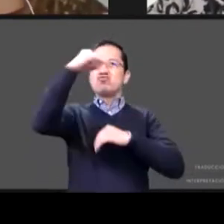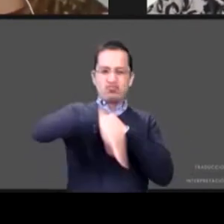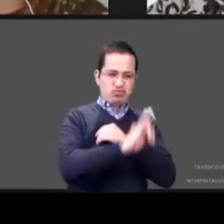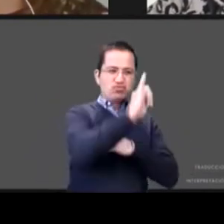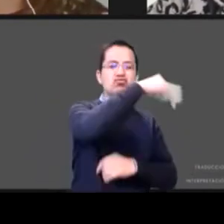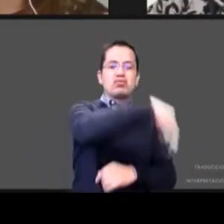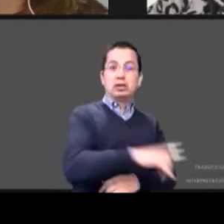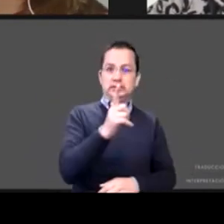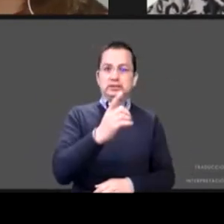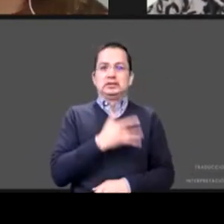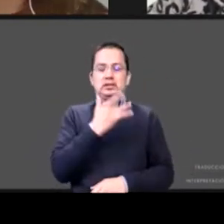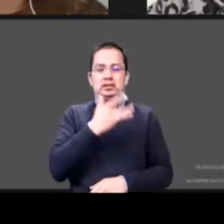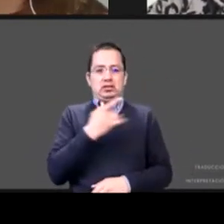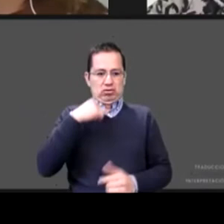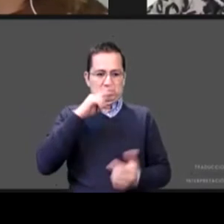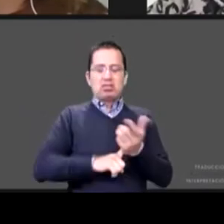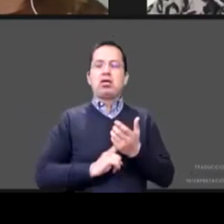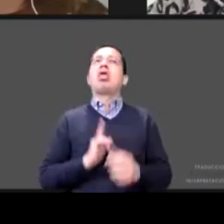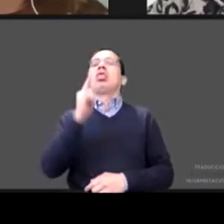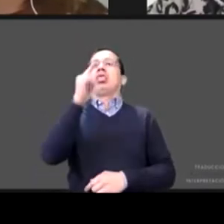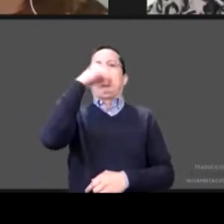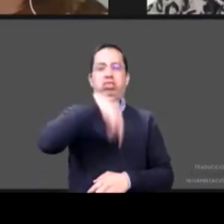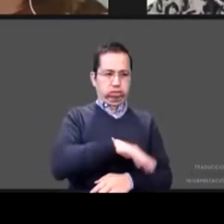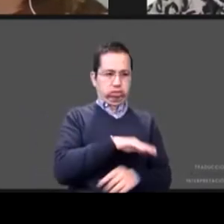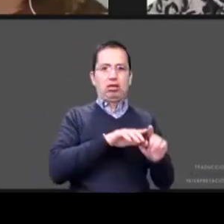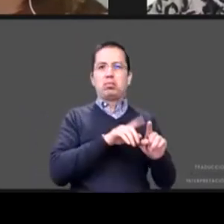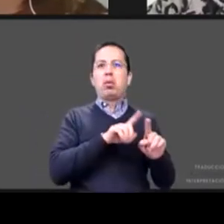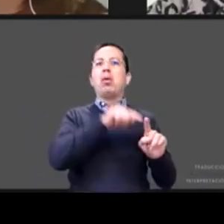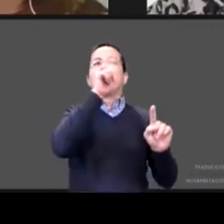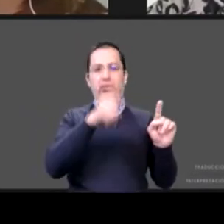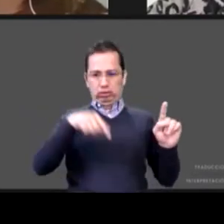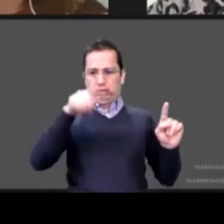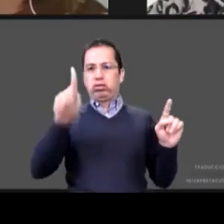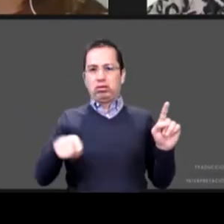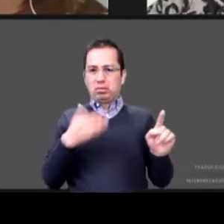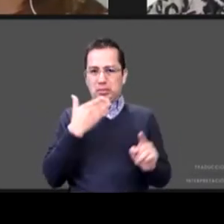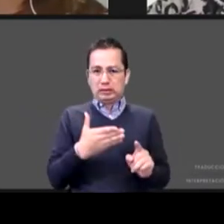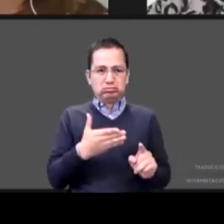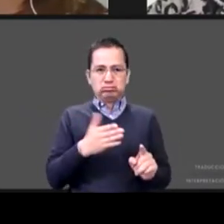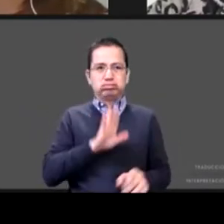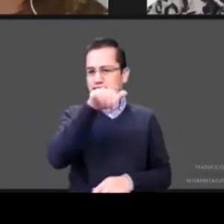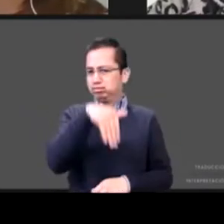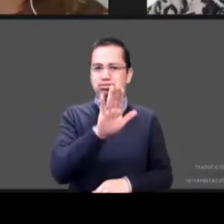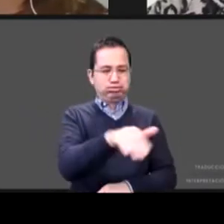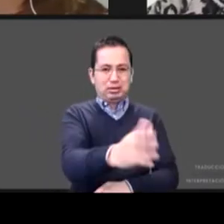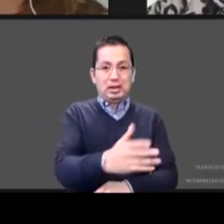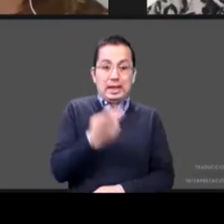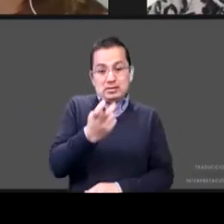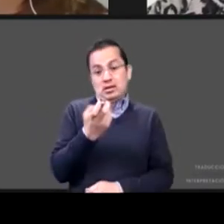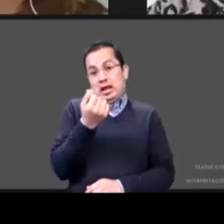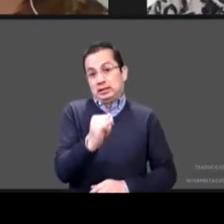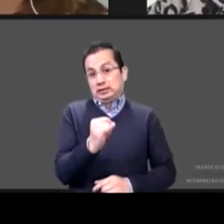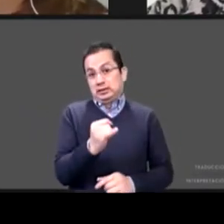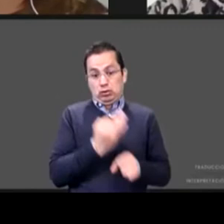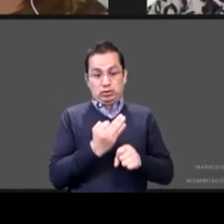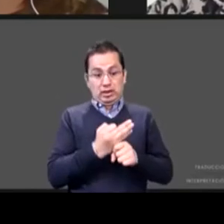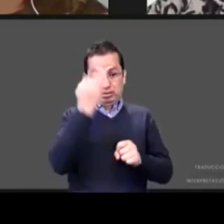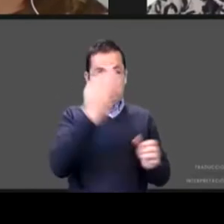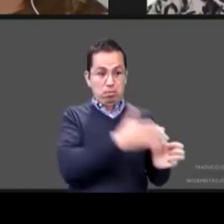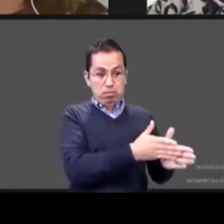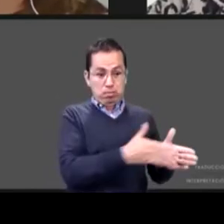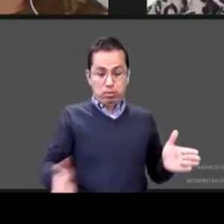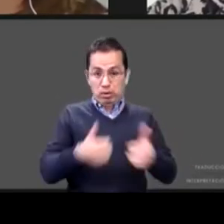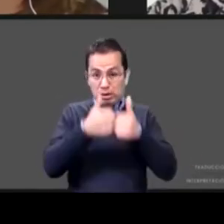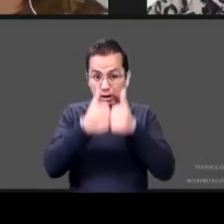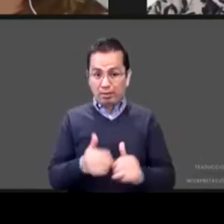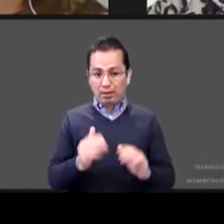también apostar ahí a esta salud emocional en estos meses. En concreto hemos querido implementar